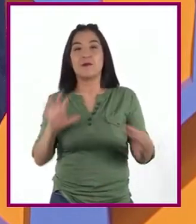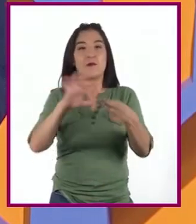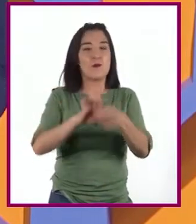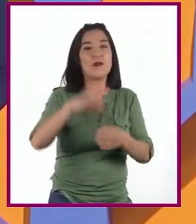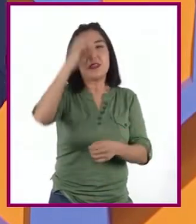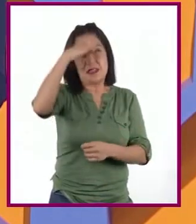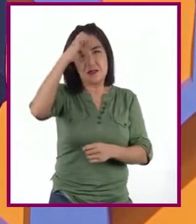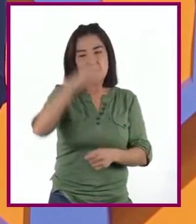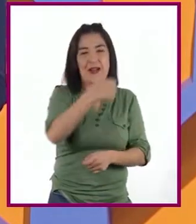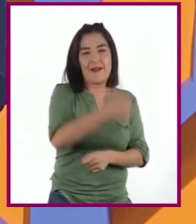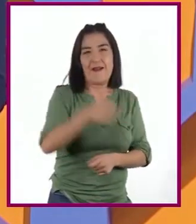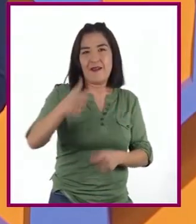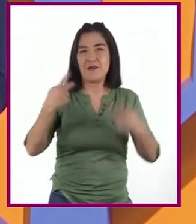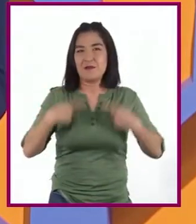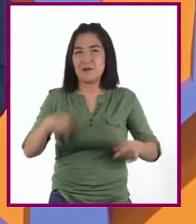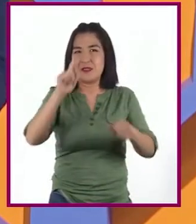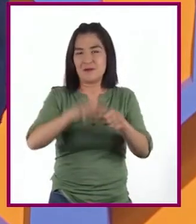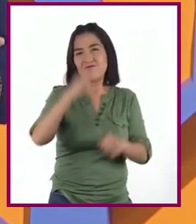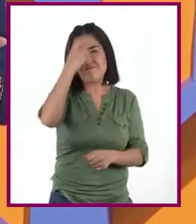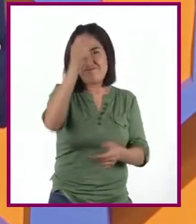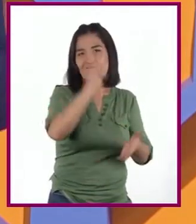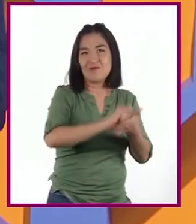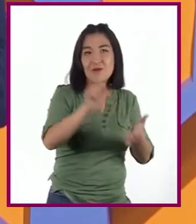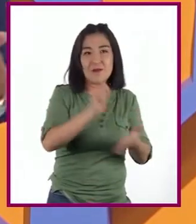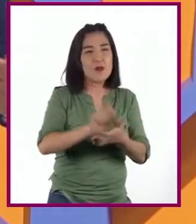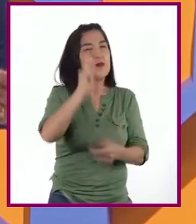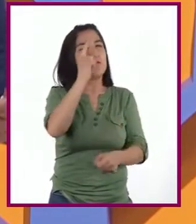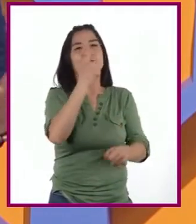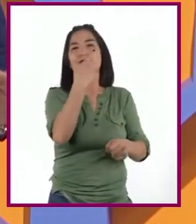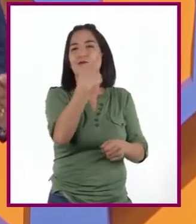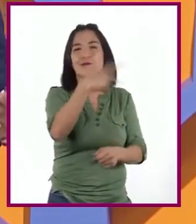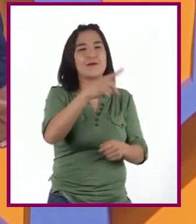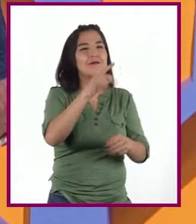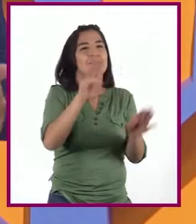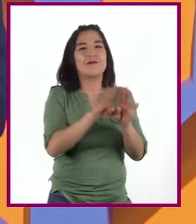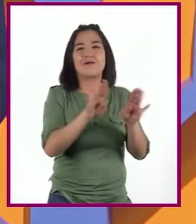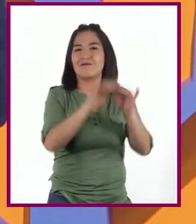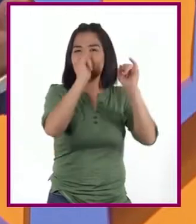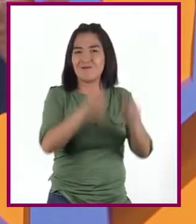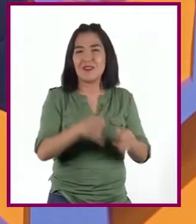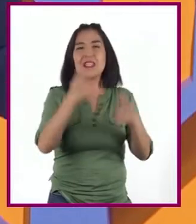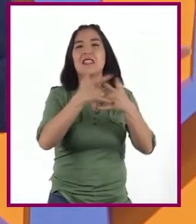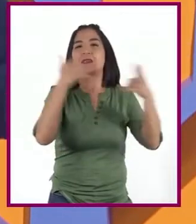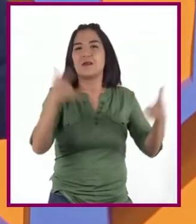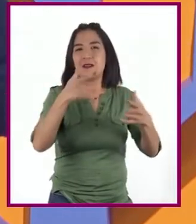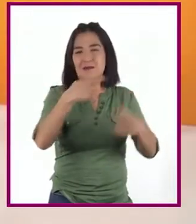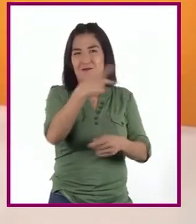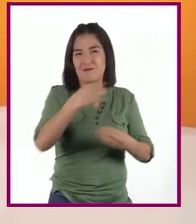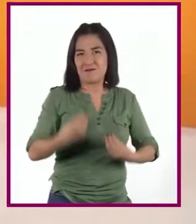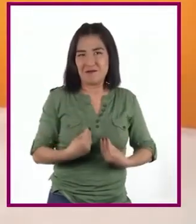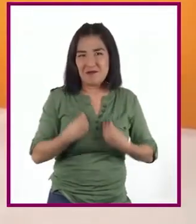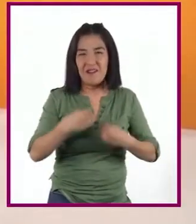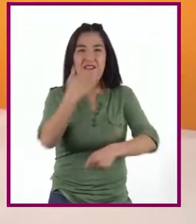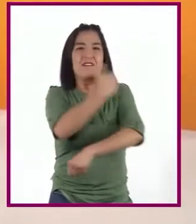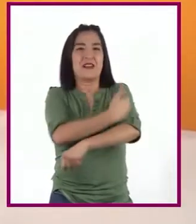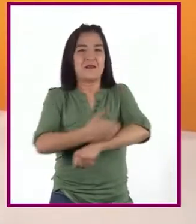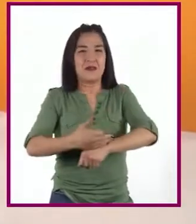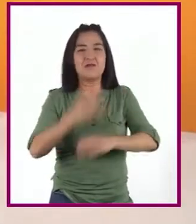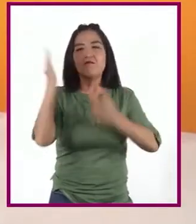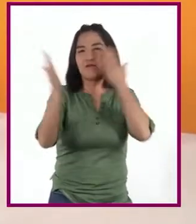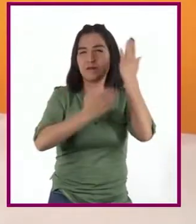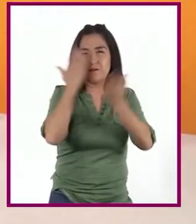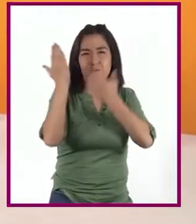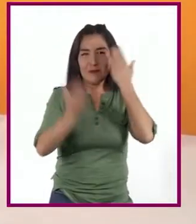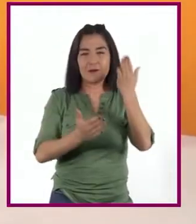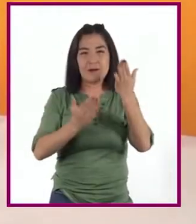experiencias personales del autor, que son únicas, como la historia de su vida, su familia,